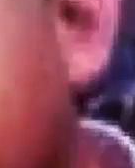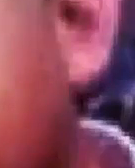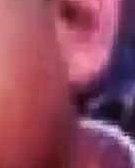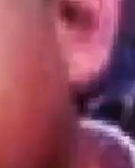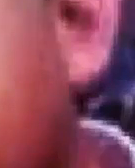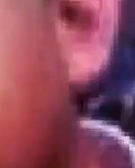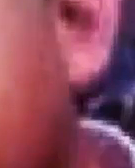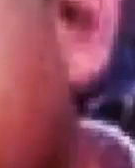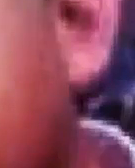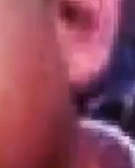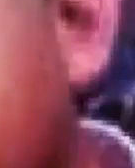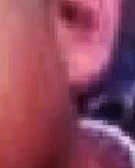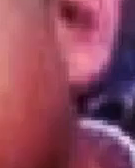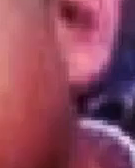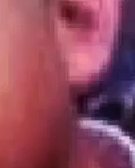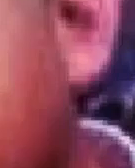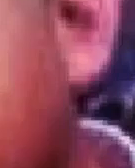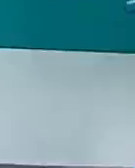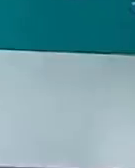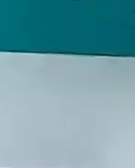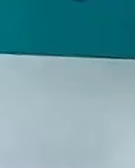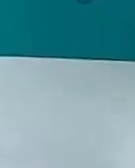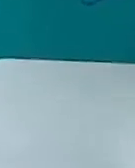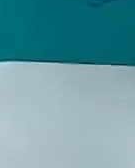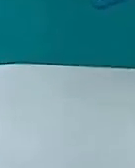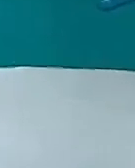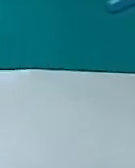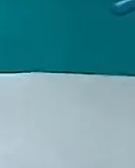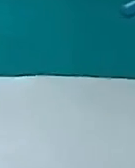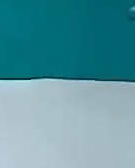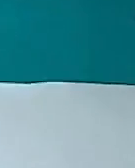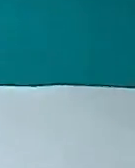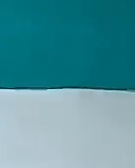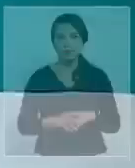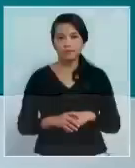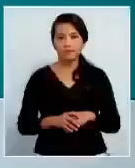La fiscalía observó y